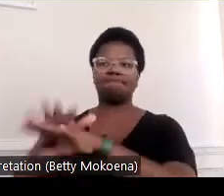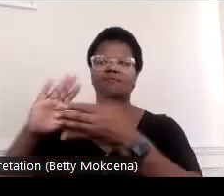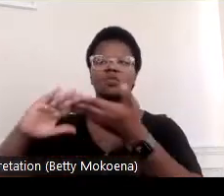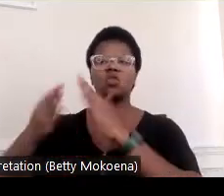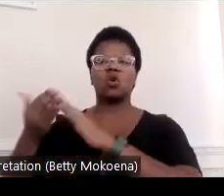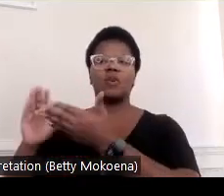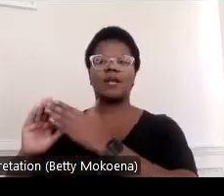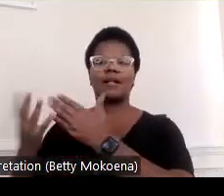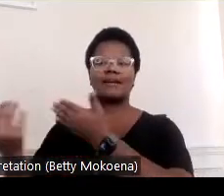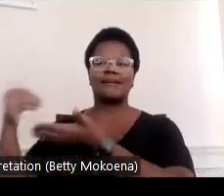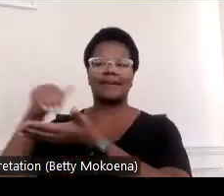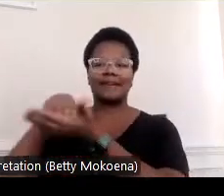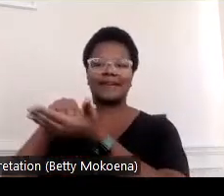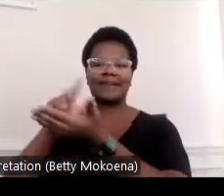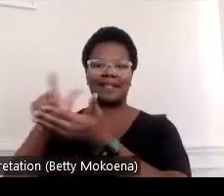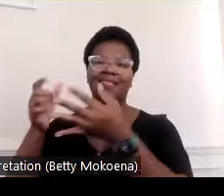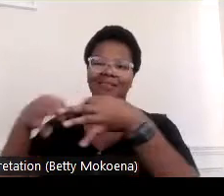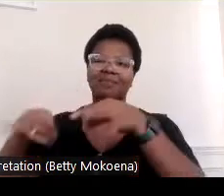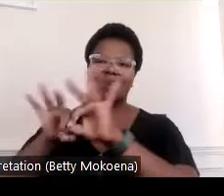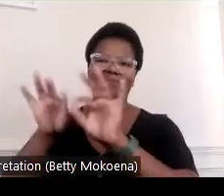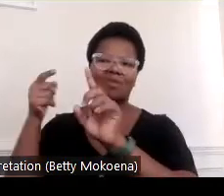se haga parte de la comunidad